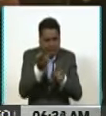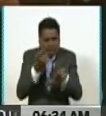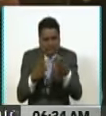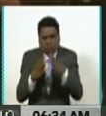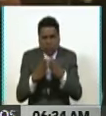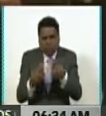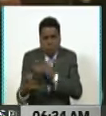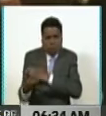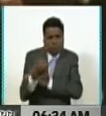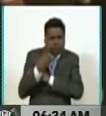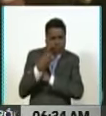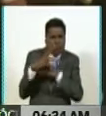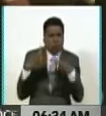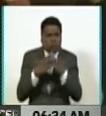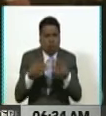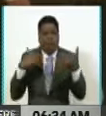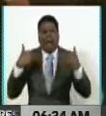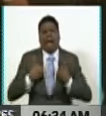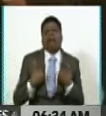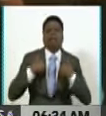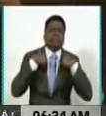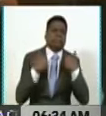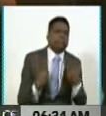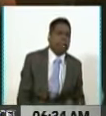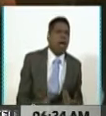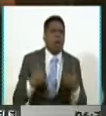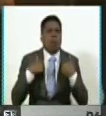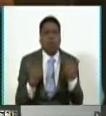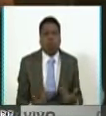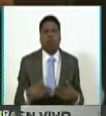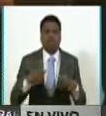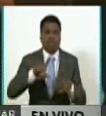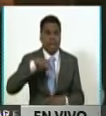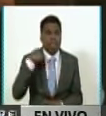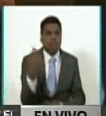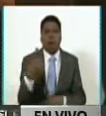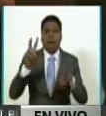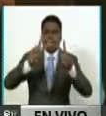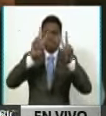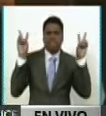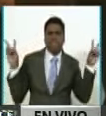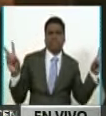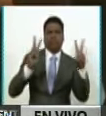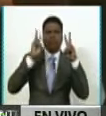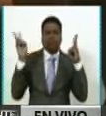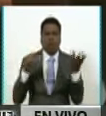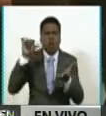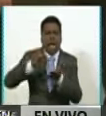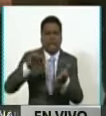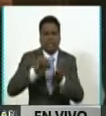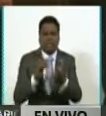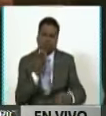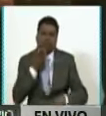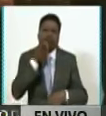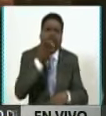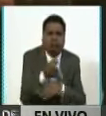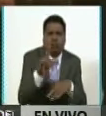mayor desgaste posible. Luego de esta victoria, Zamora se dirige al centro del país y en asalto a la ciudad de San